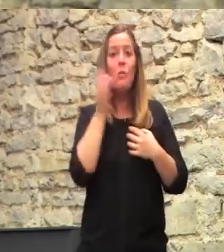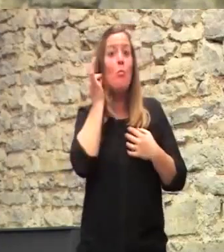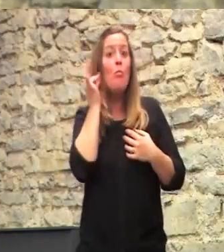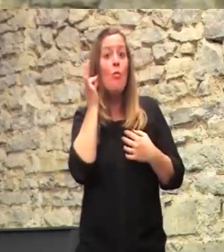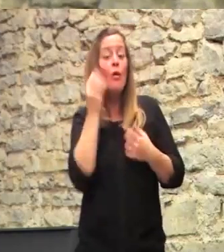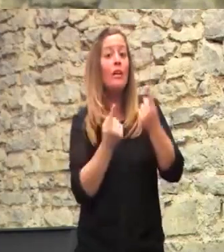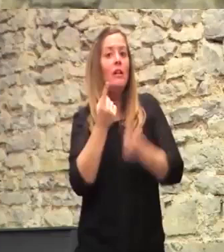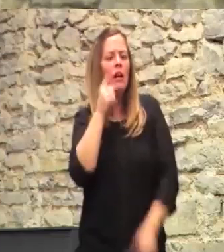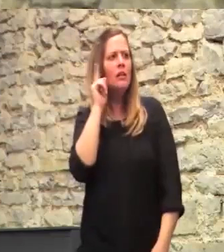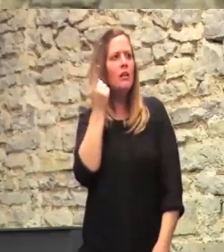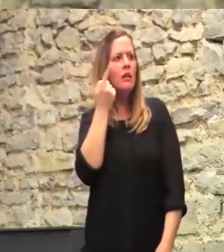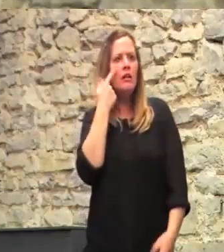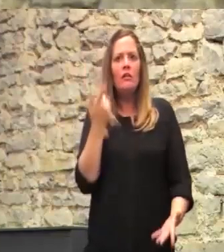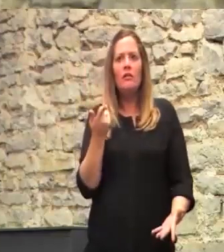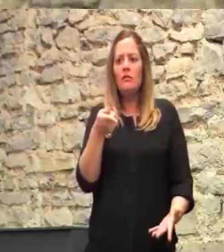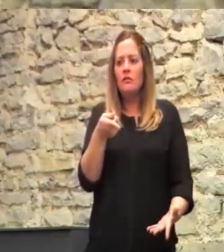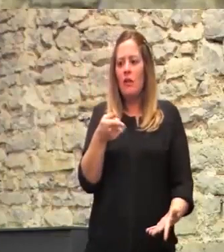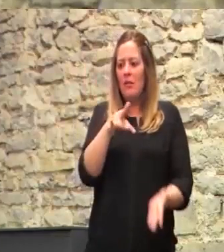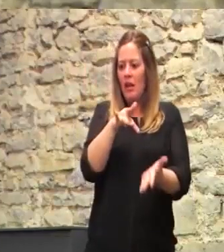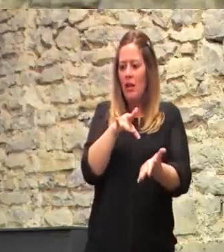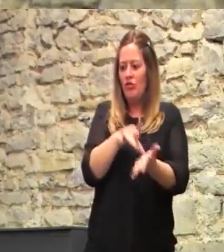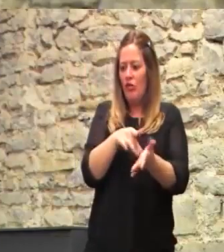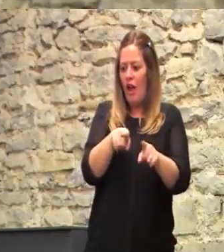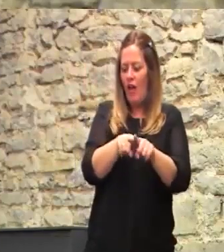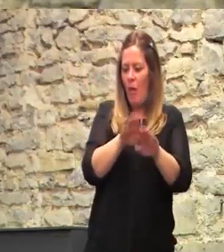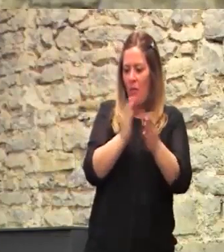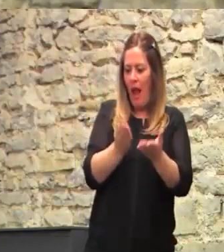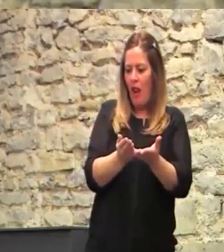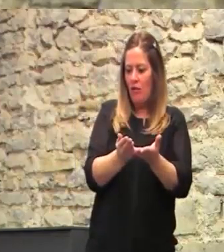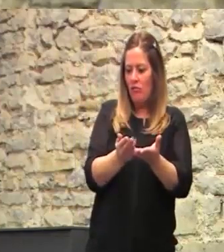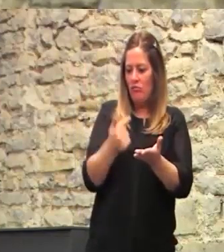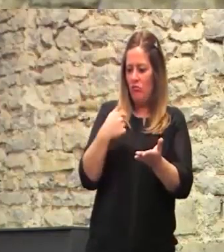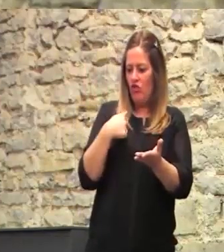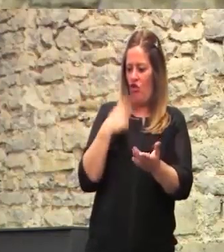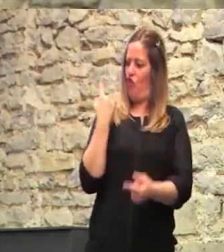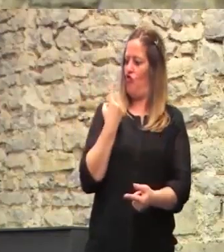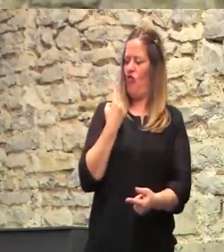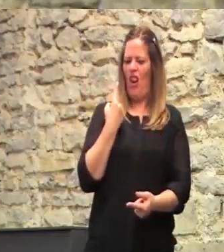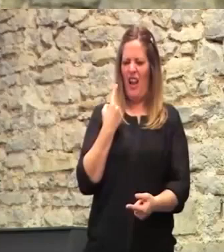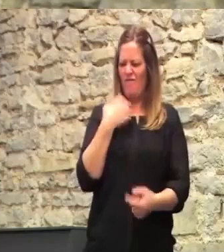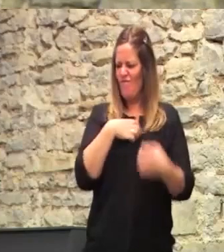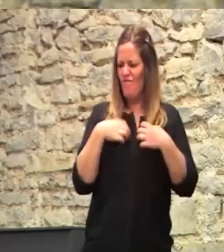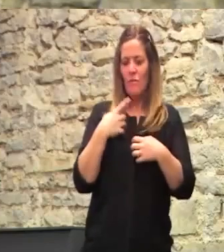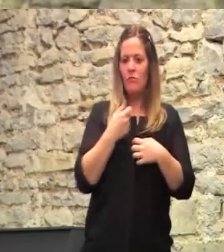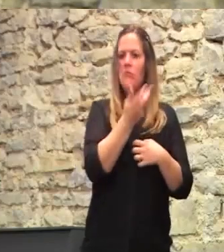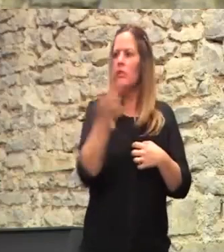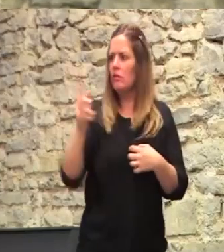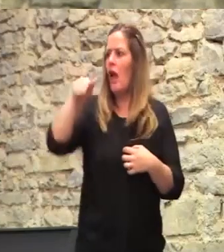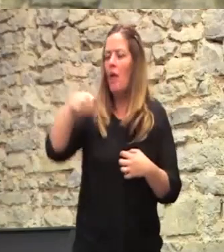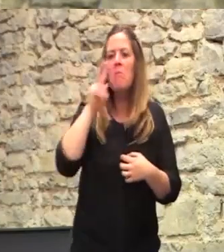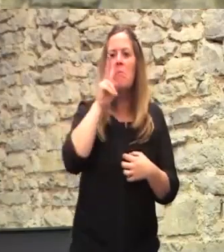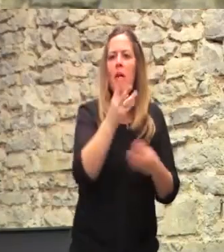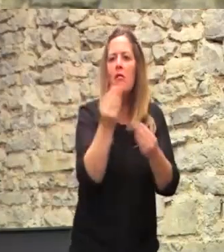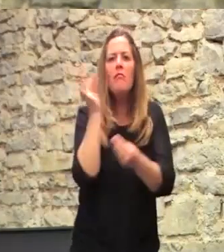existencial que no molestaba sólo a una molestaba muchas entonces claro es